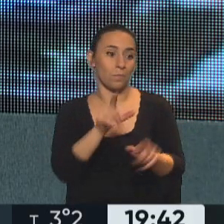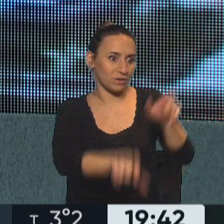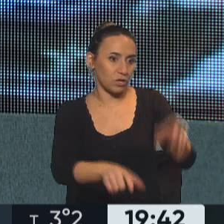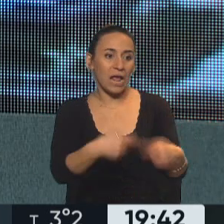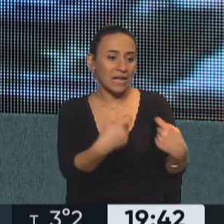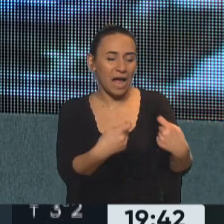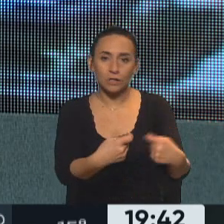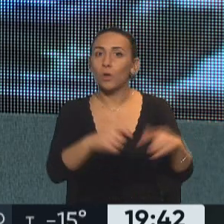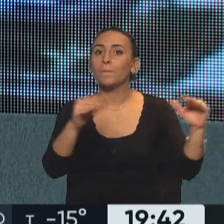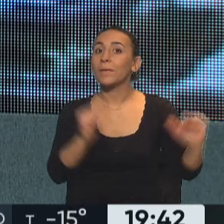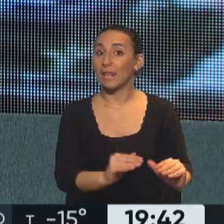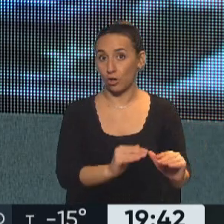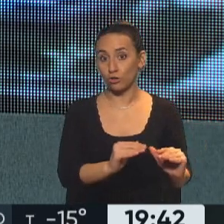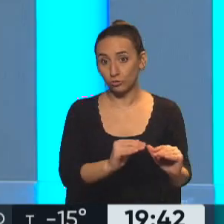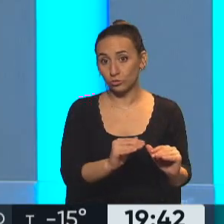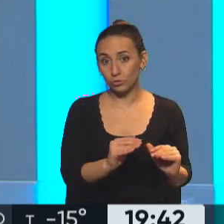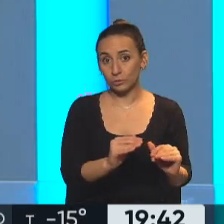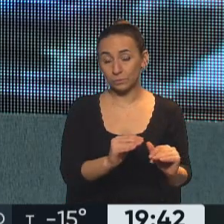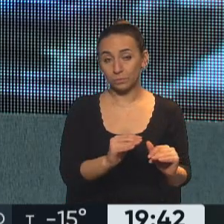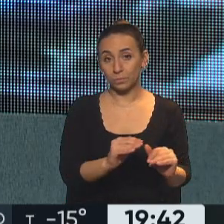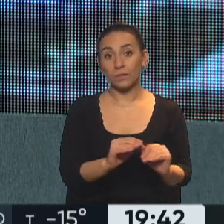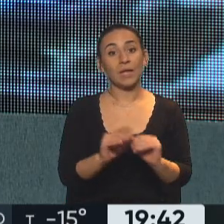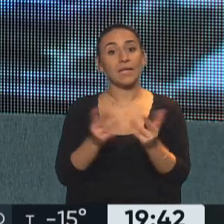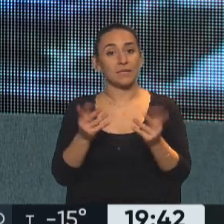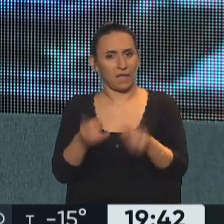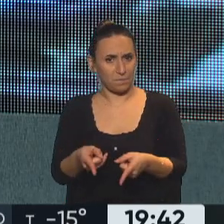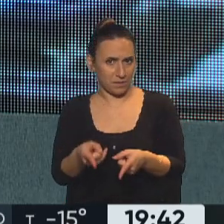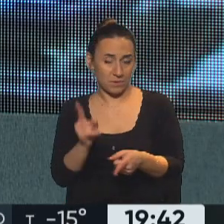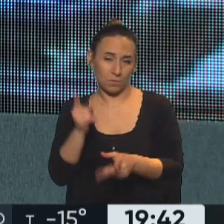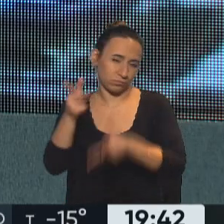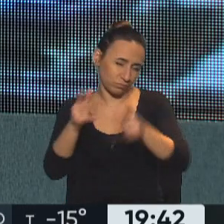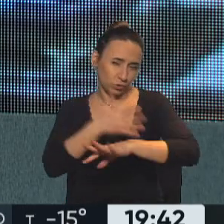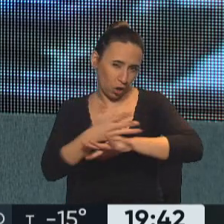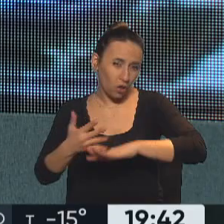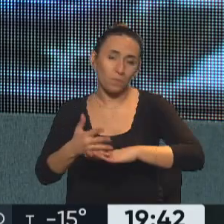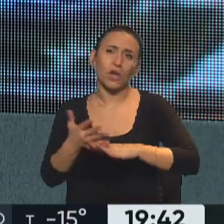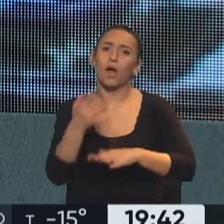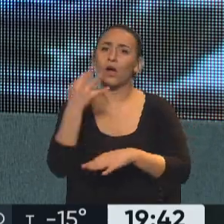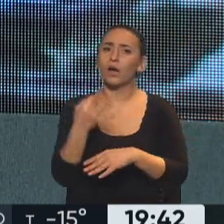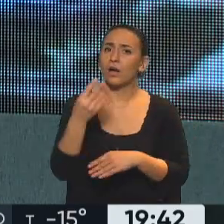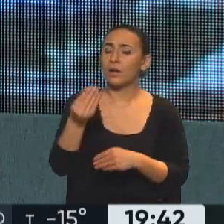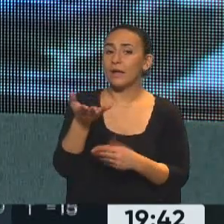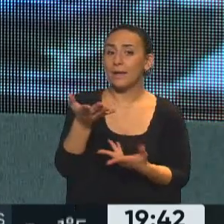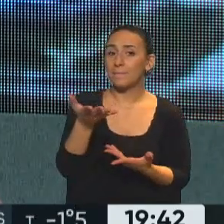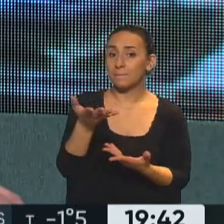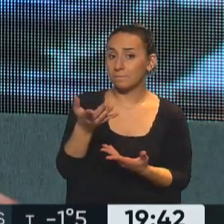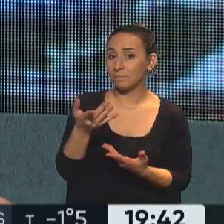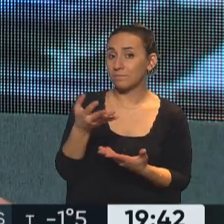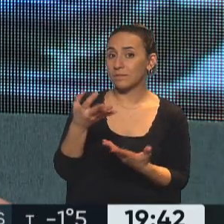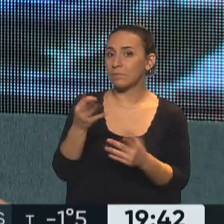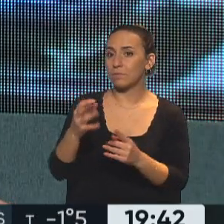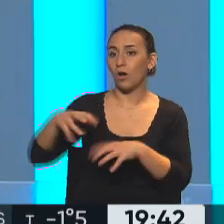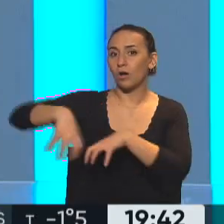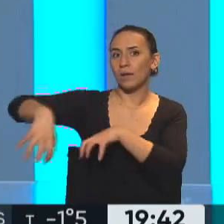¿no? De la población, precisamente. Y a propósito de esto que nos venís diciendo, esto debe tener una repercusión, supongo, de esos